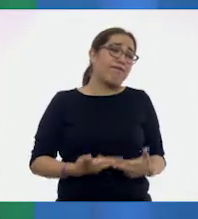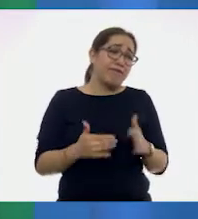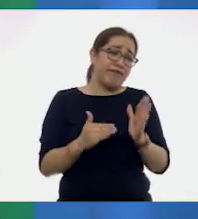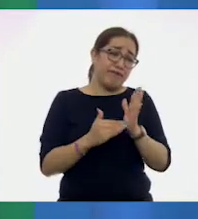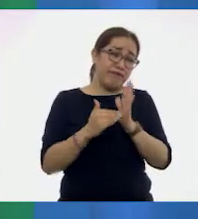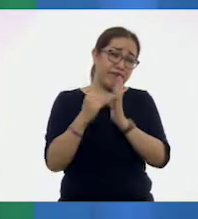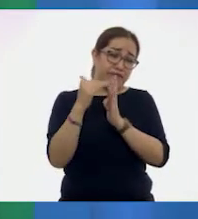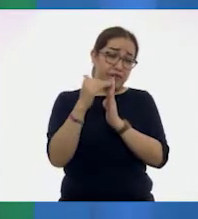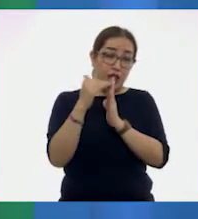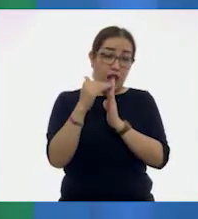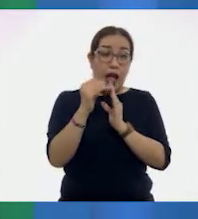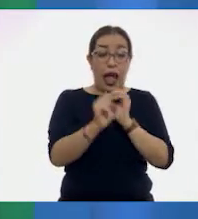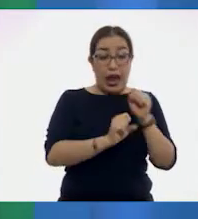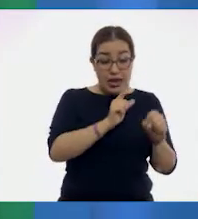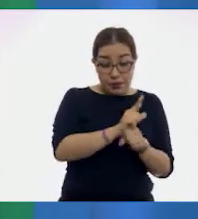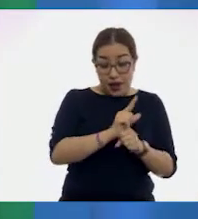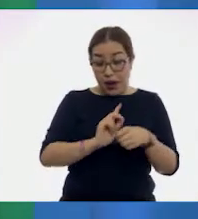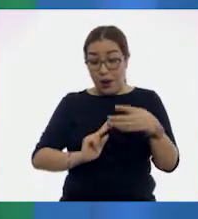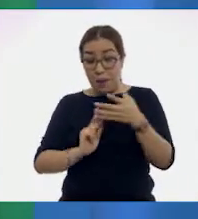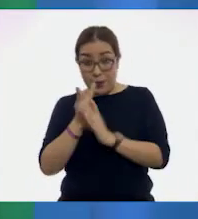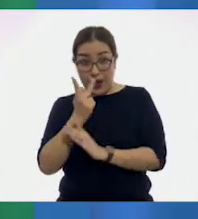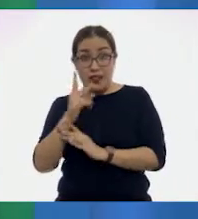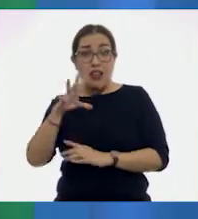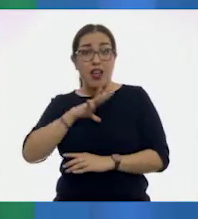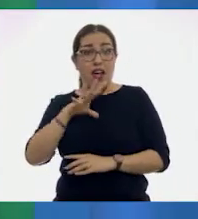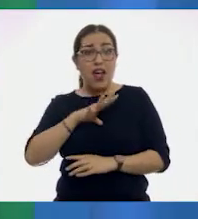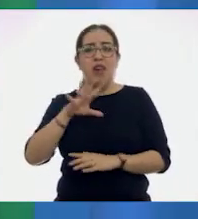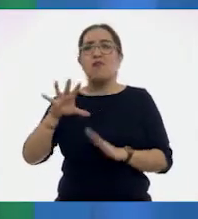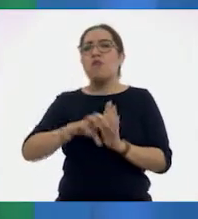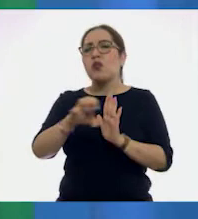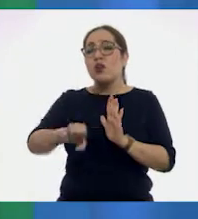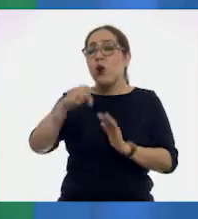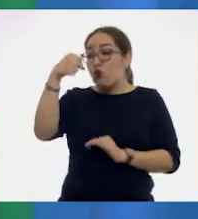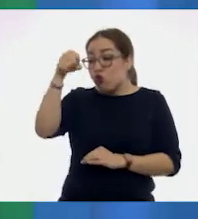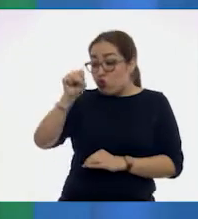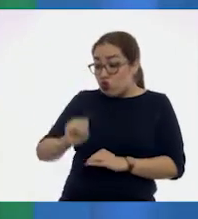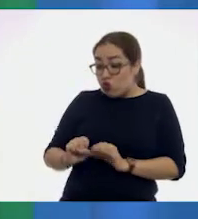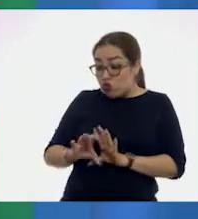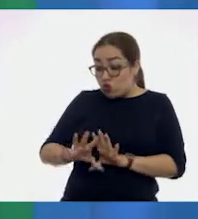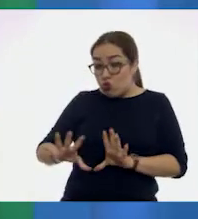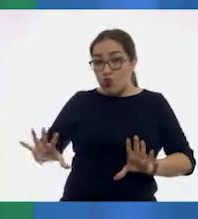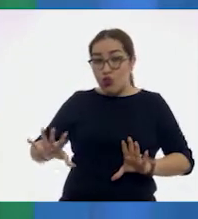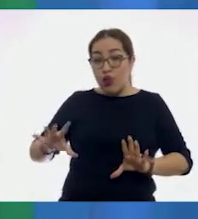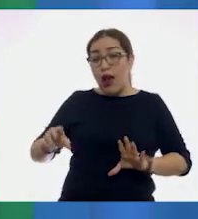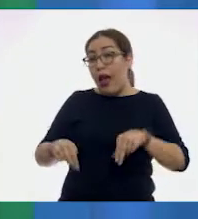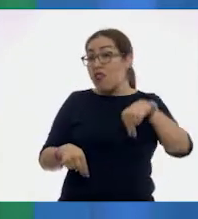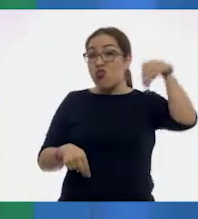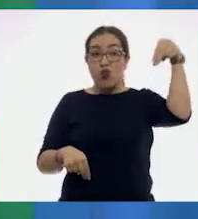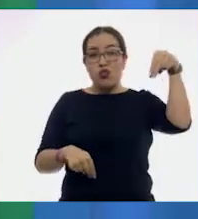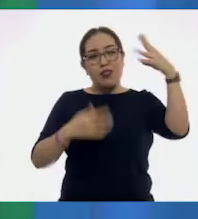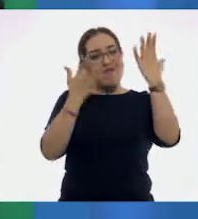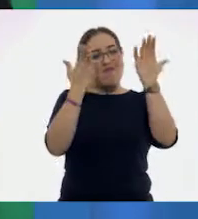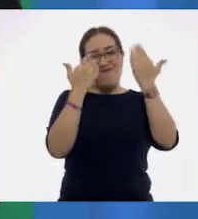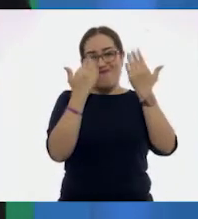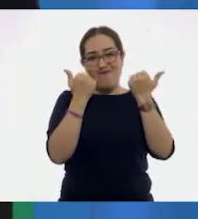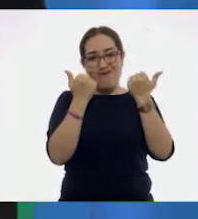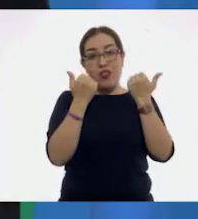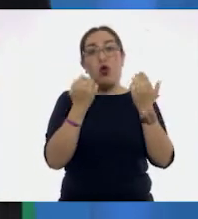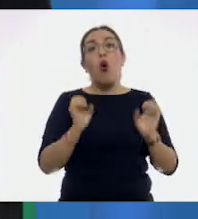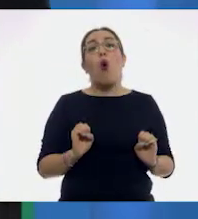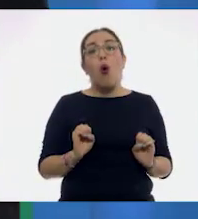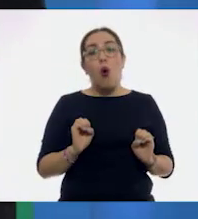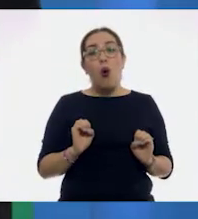Hay animales o plantas que existen en el sur y que en el norte no las hay. O